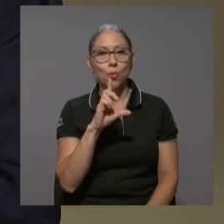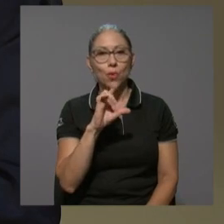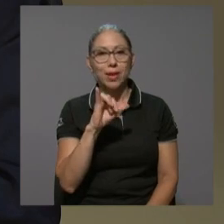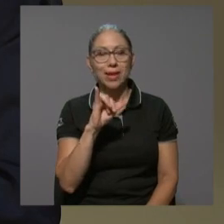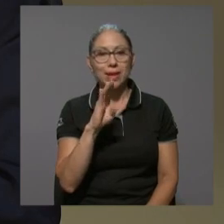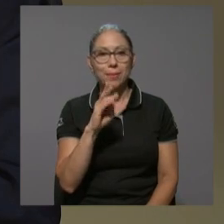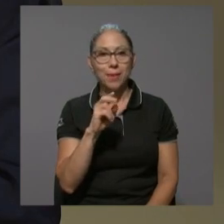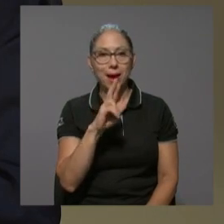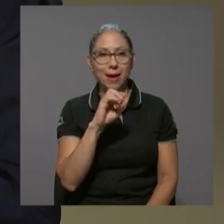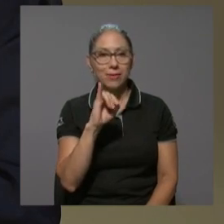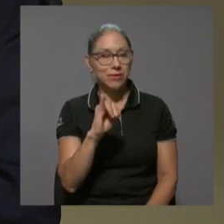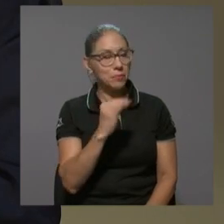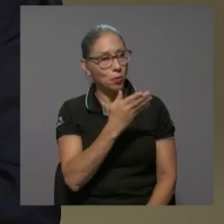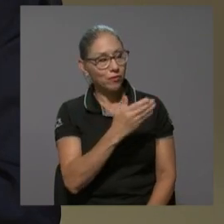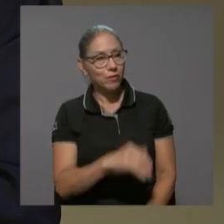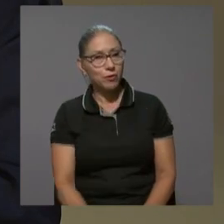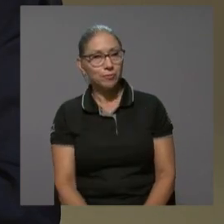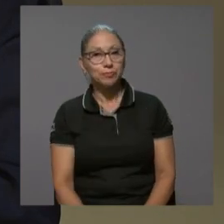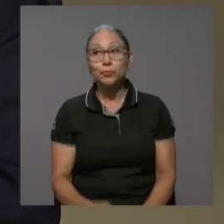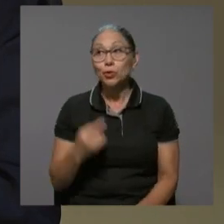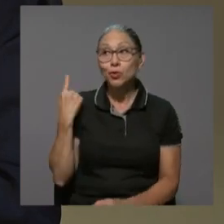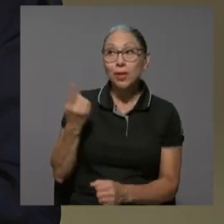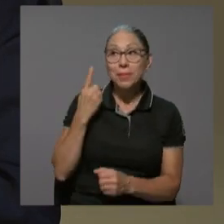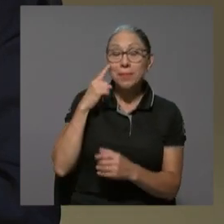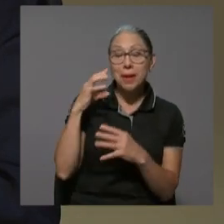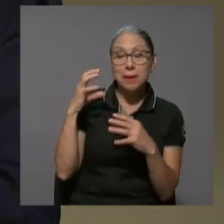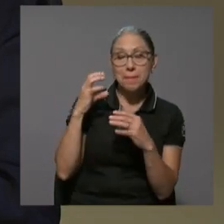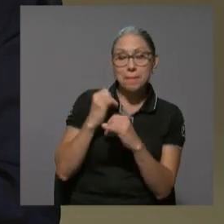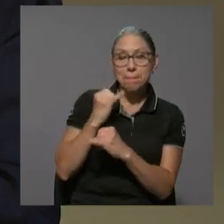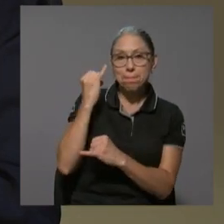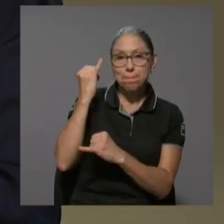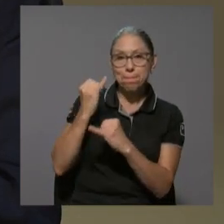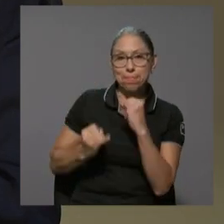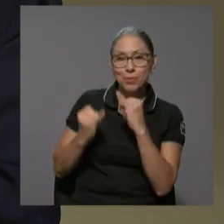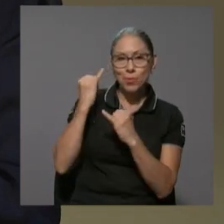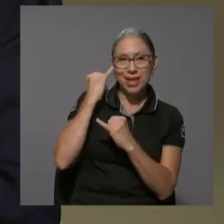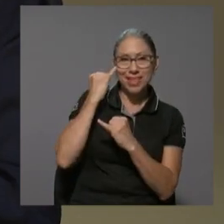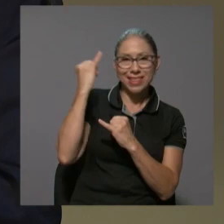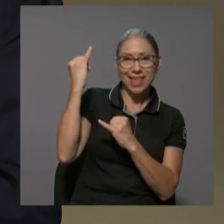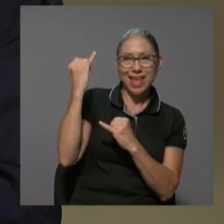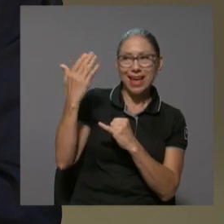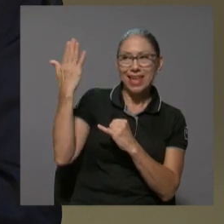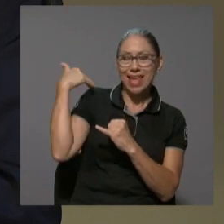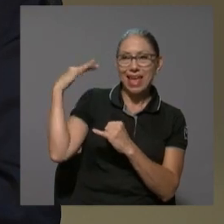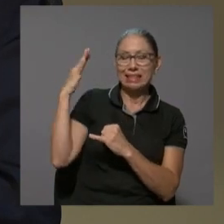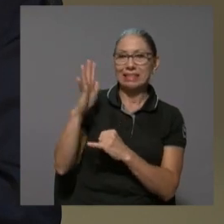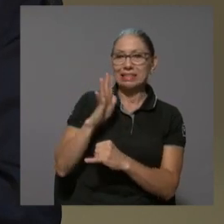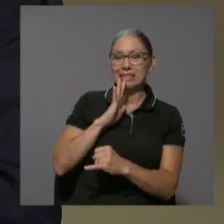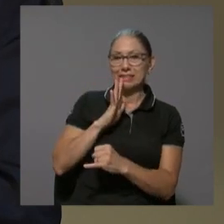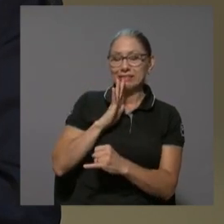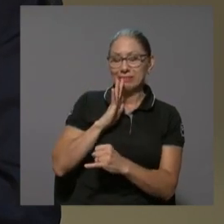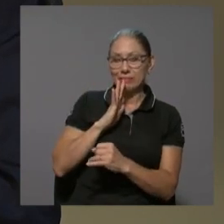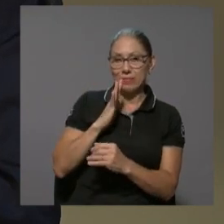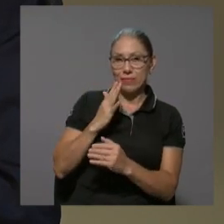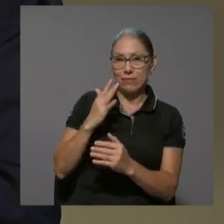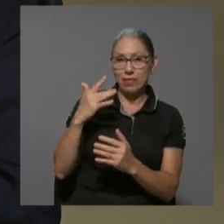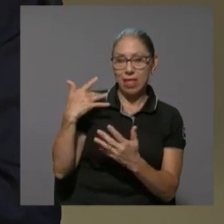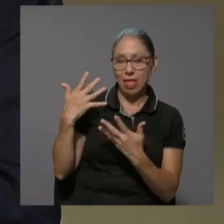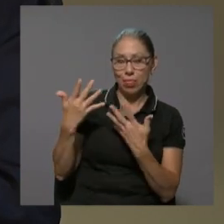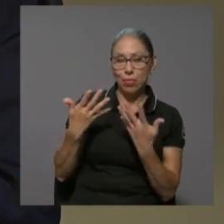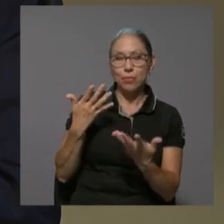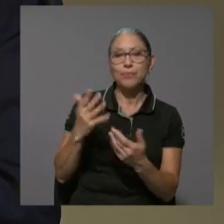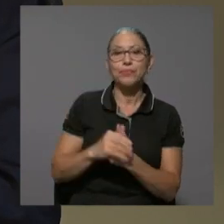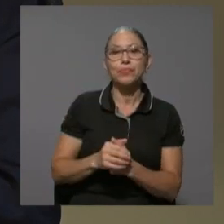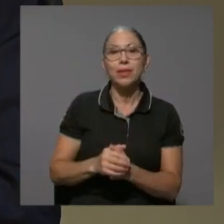para cerrar una pequeña idea que se me quedó ahí un poco flotando al cerrar el anterior